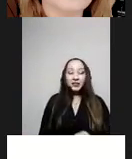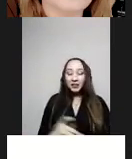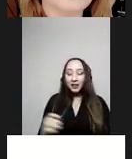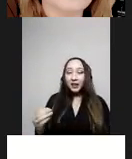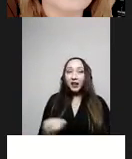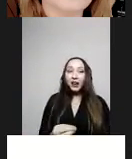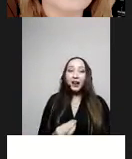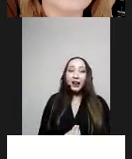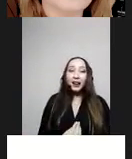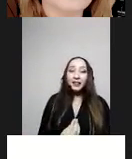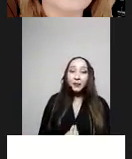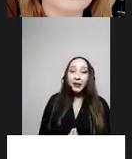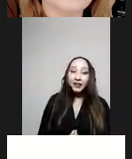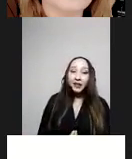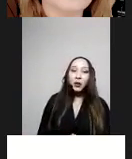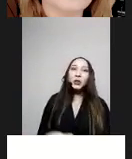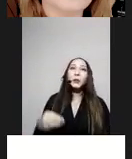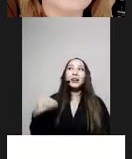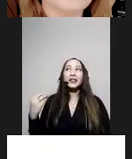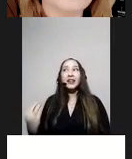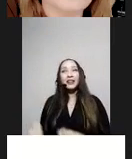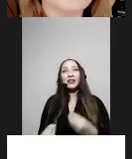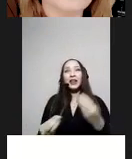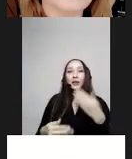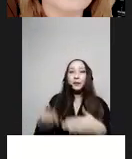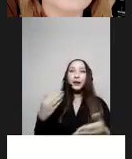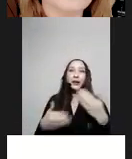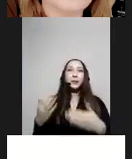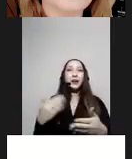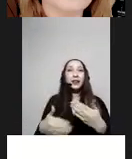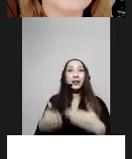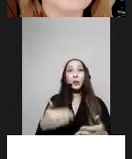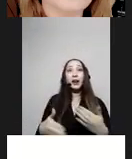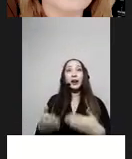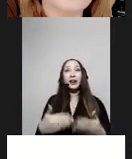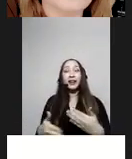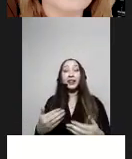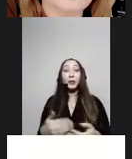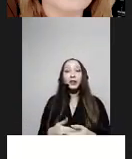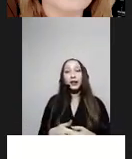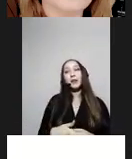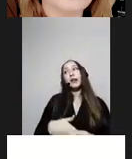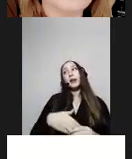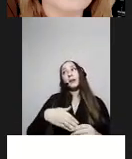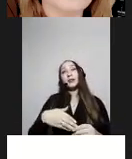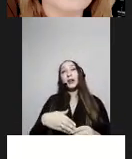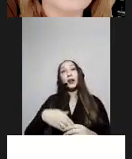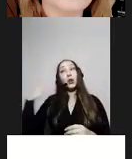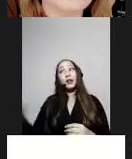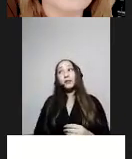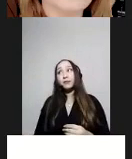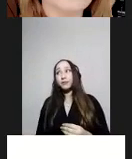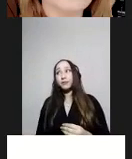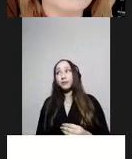Entonces, esa mente de mono va trabajando cada vez más y más y más y nos va generando ansiedad. Pensamos en